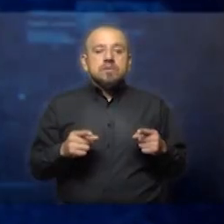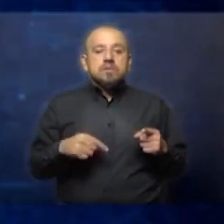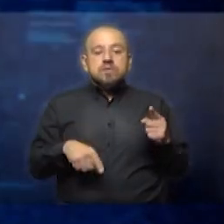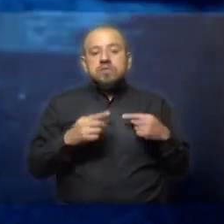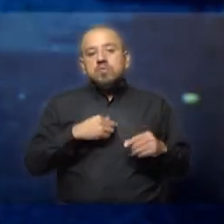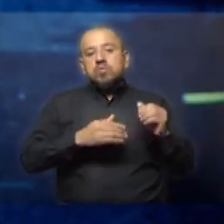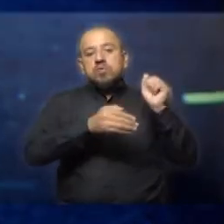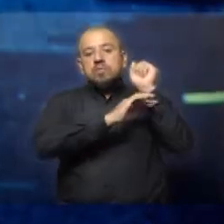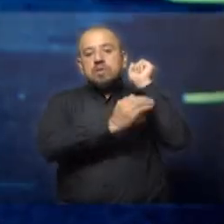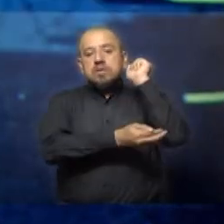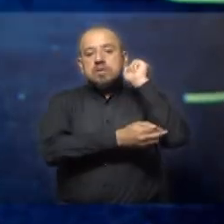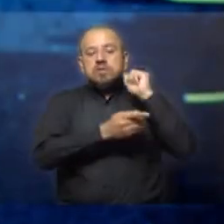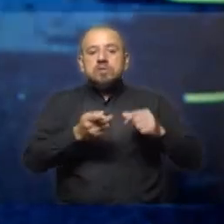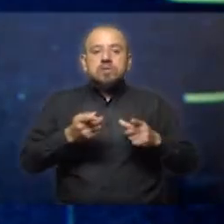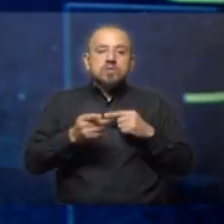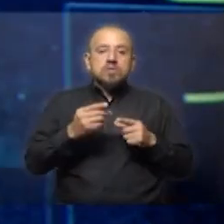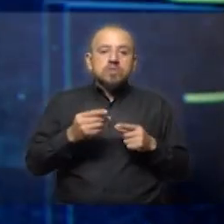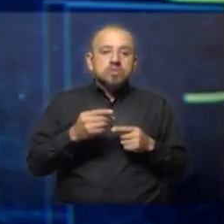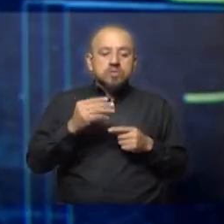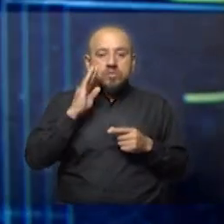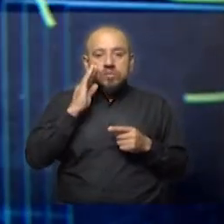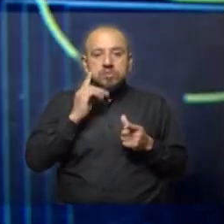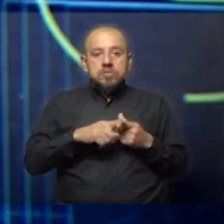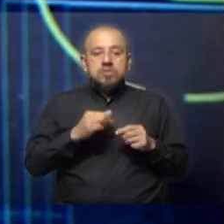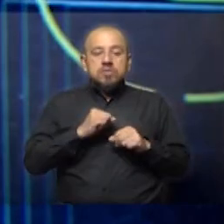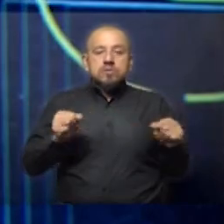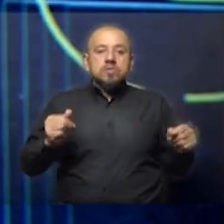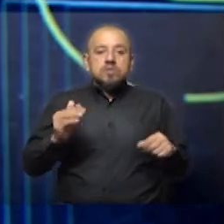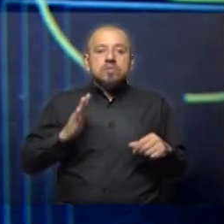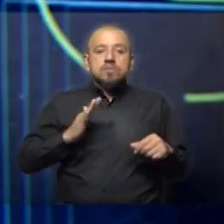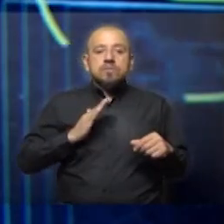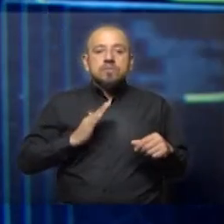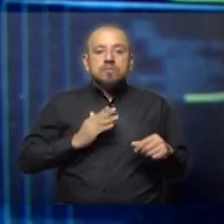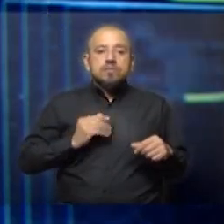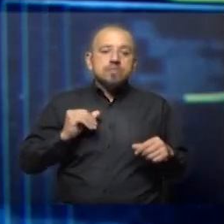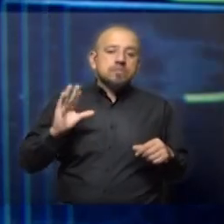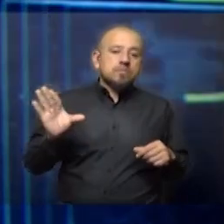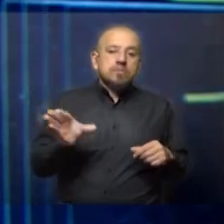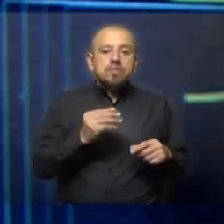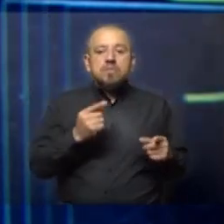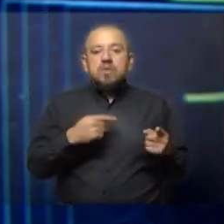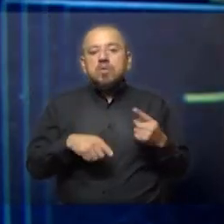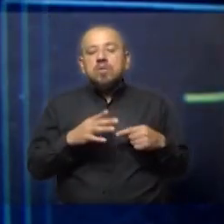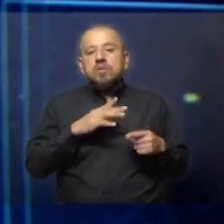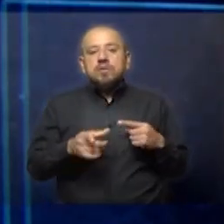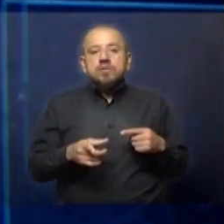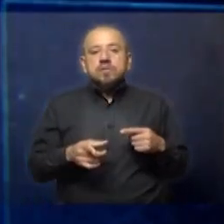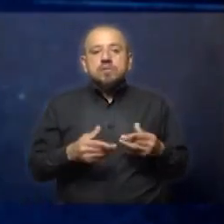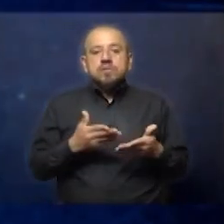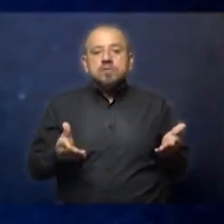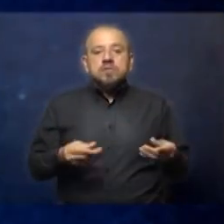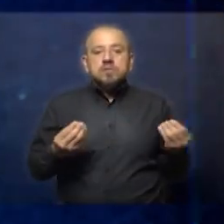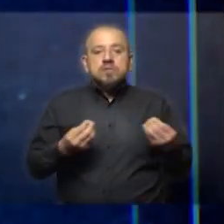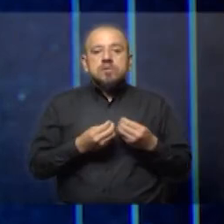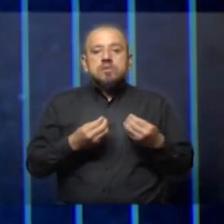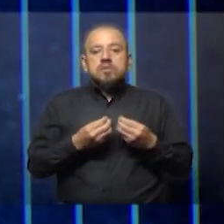un embarazo o un amamantamiento puede significar metabólicamente para la mujer y todo lo que está gozado a eso no que que son un